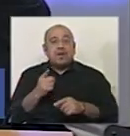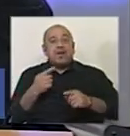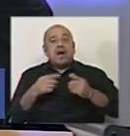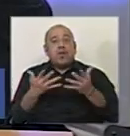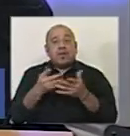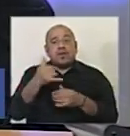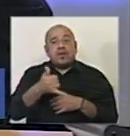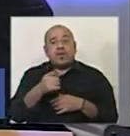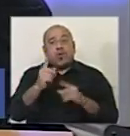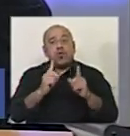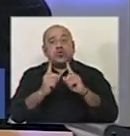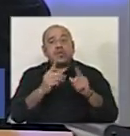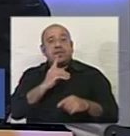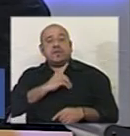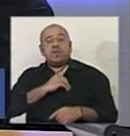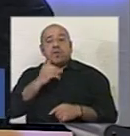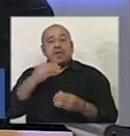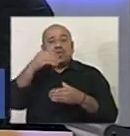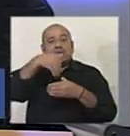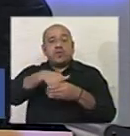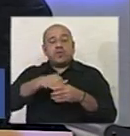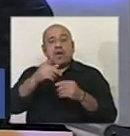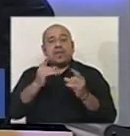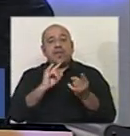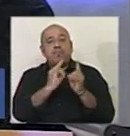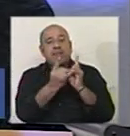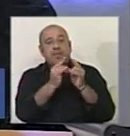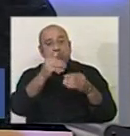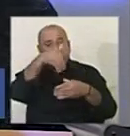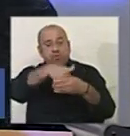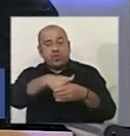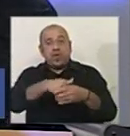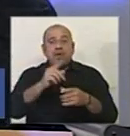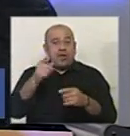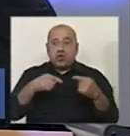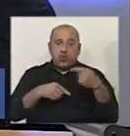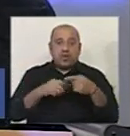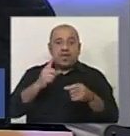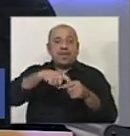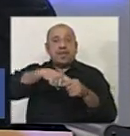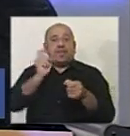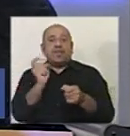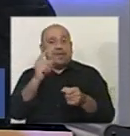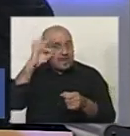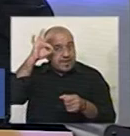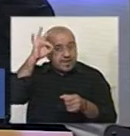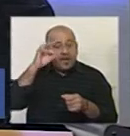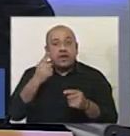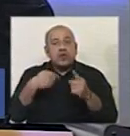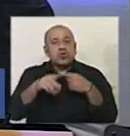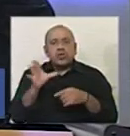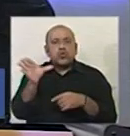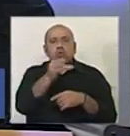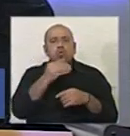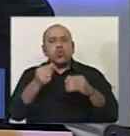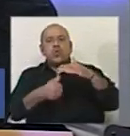enorme. El 11 de diciembre se vota en el Parlamento el Brexit, que seguramente se lo van a votar en contra. Y todos los líderes,